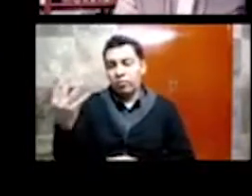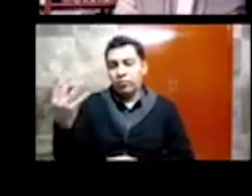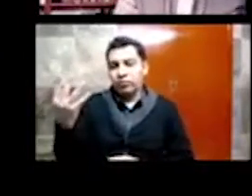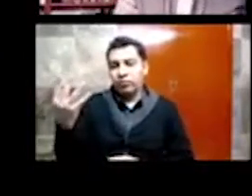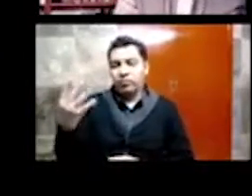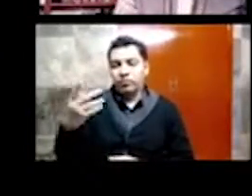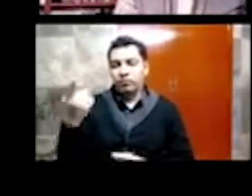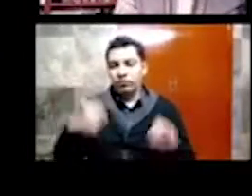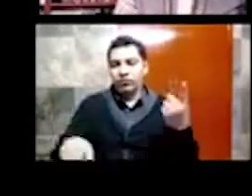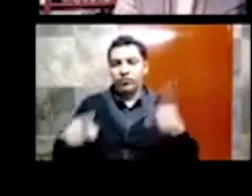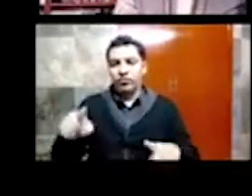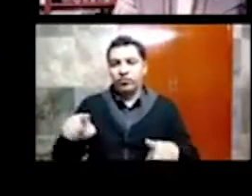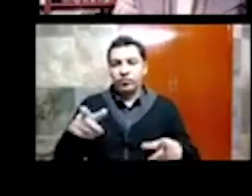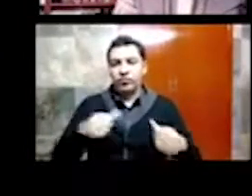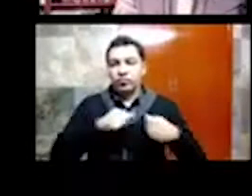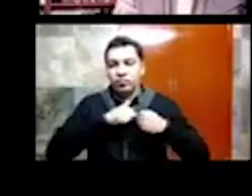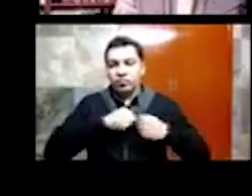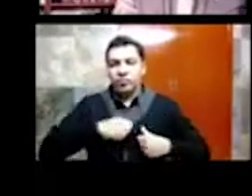del sur.